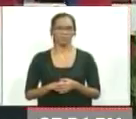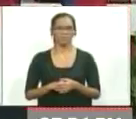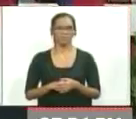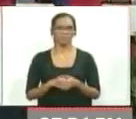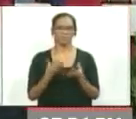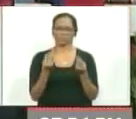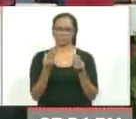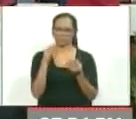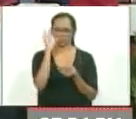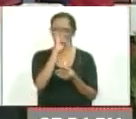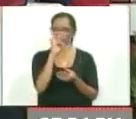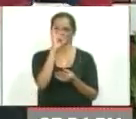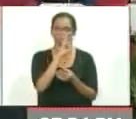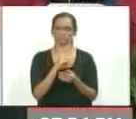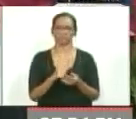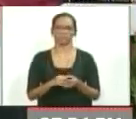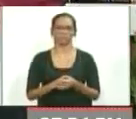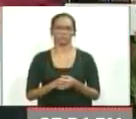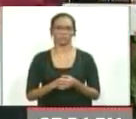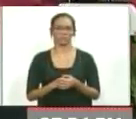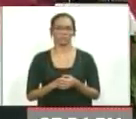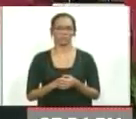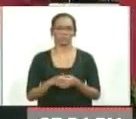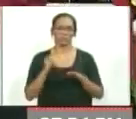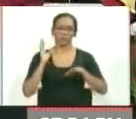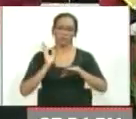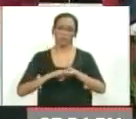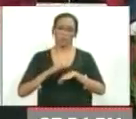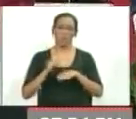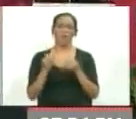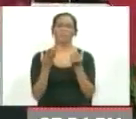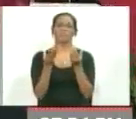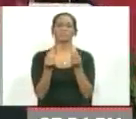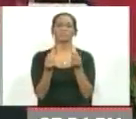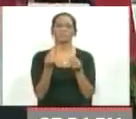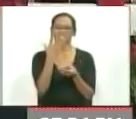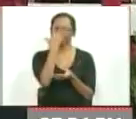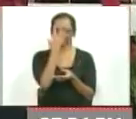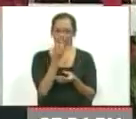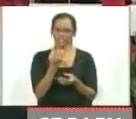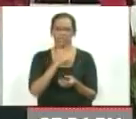Muy tóxico, causante de muchas penurias a nuestro pueblo.